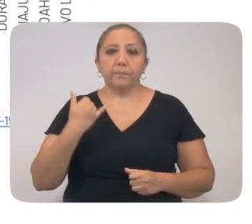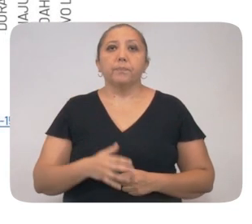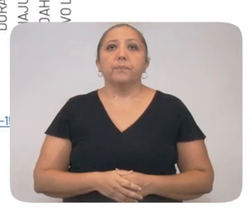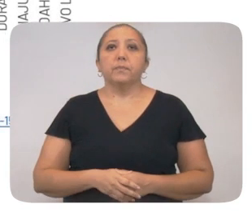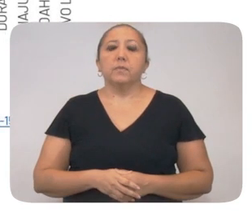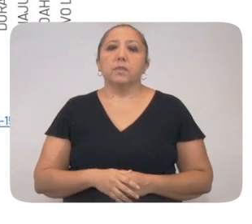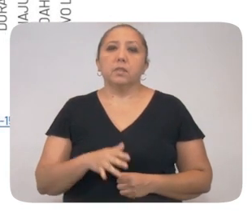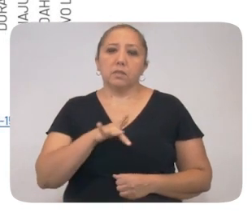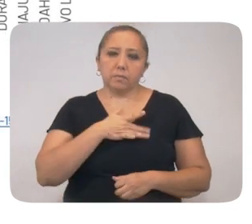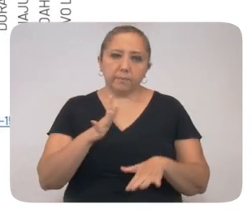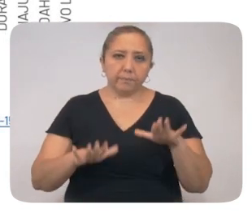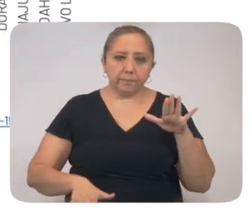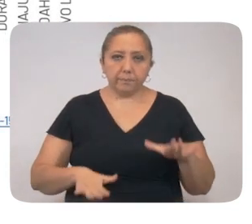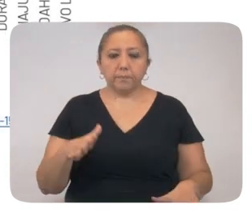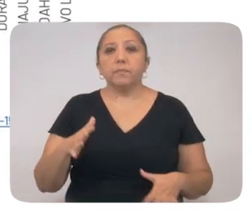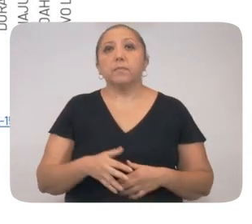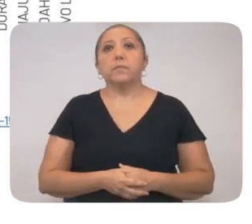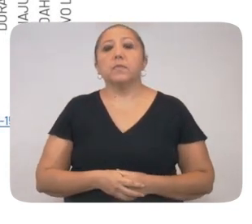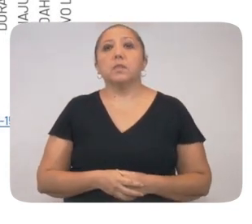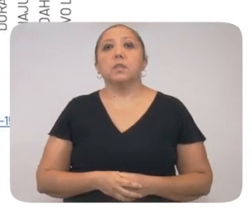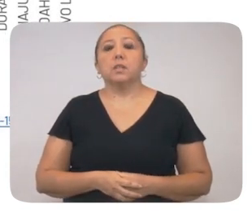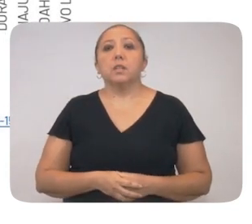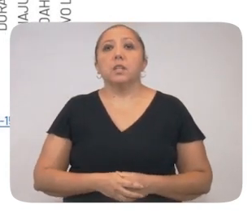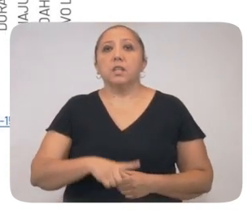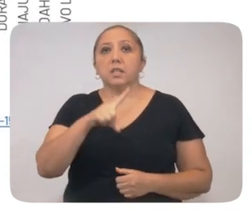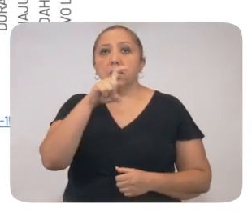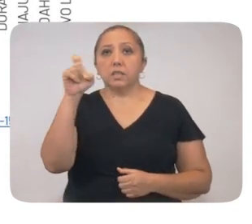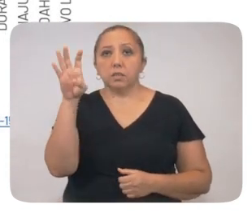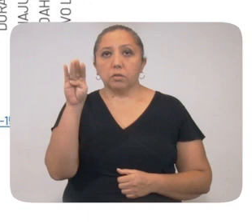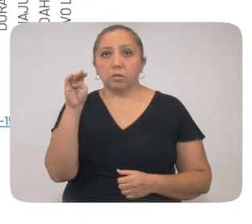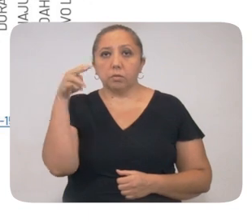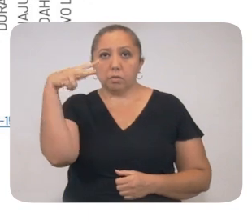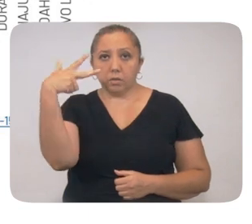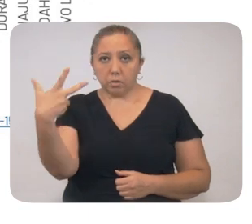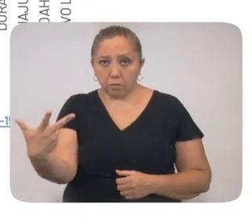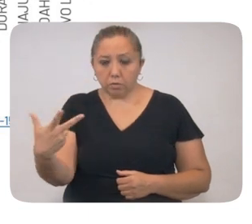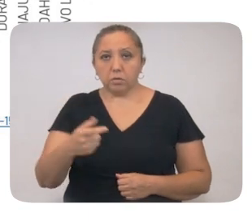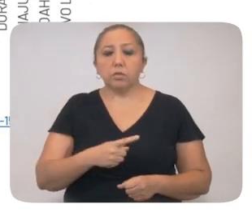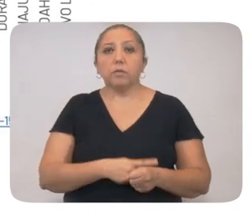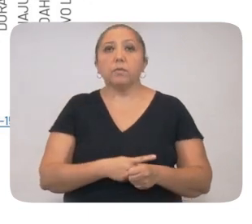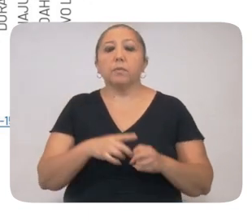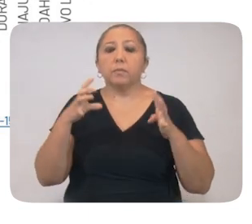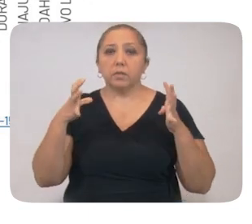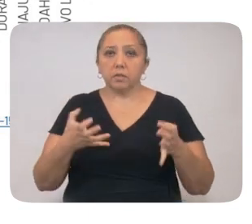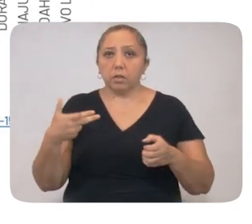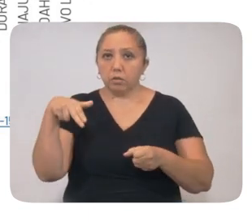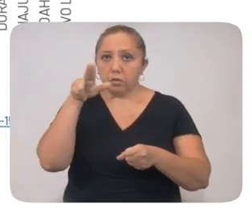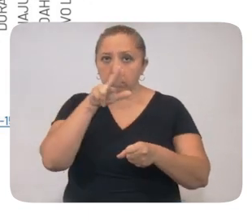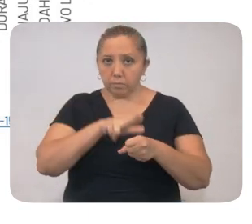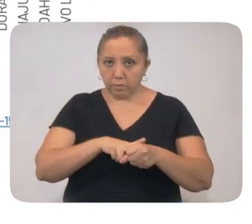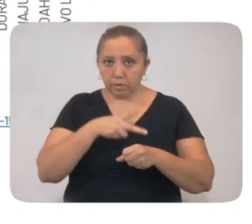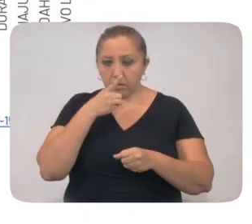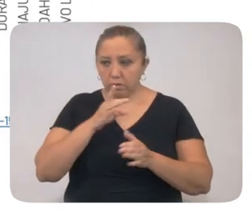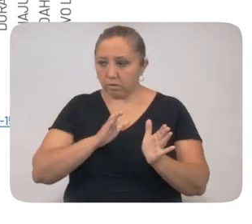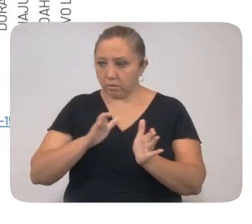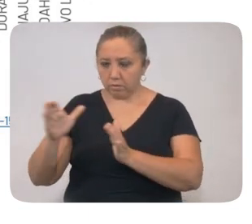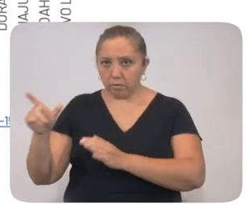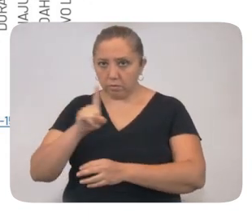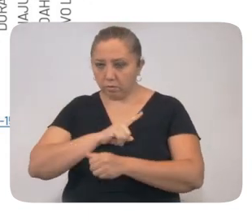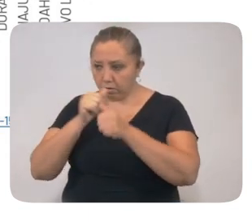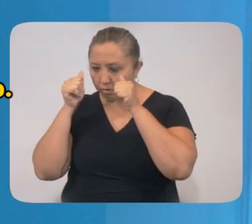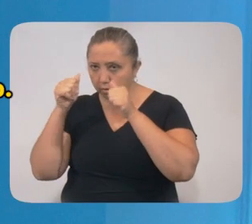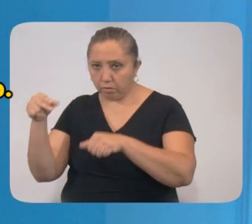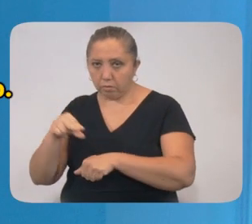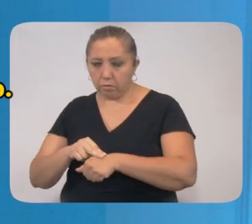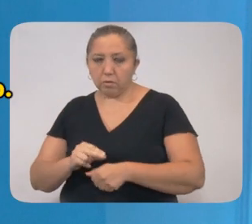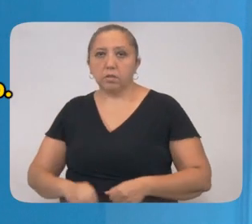Yucatán. Presentan síntomas leves. 198 de los casos confirmados están hospitalizados y en aislamiento total.